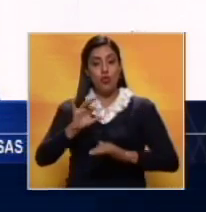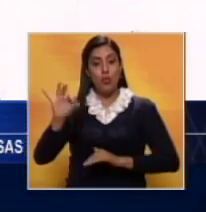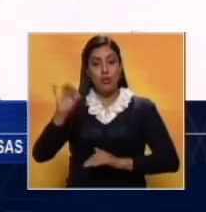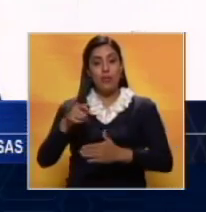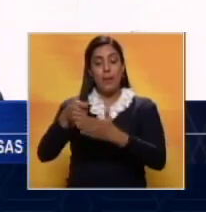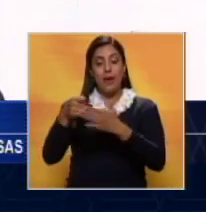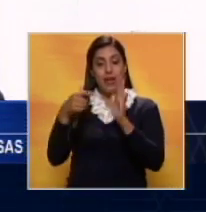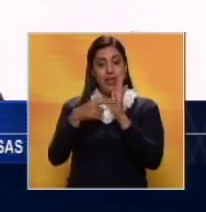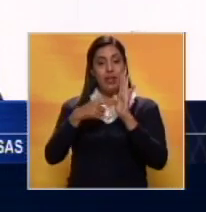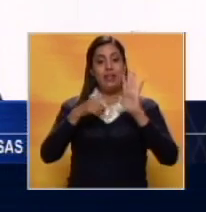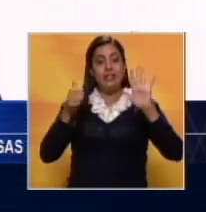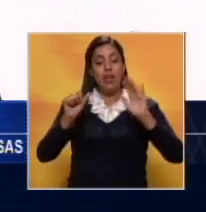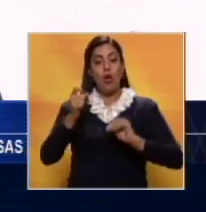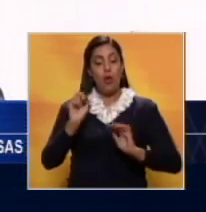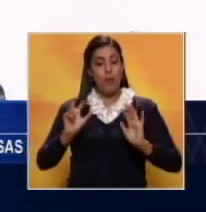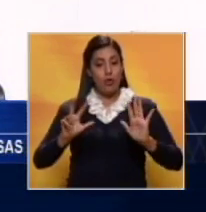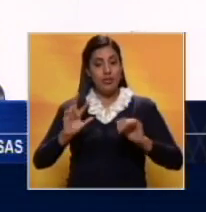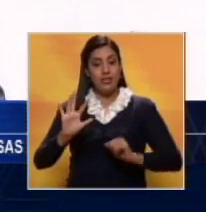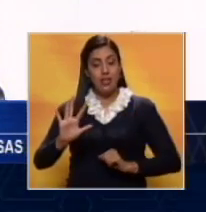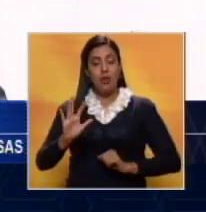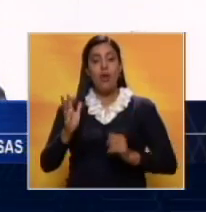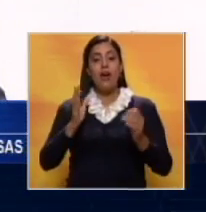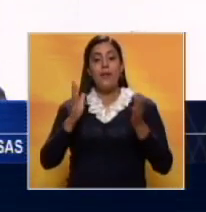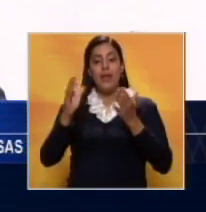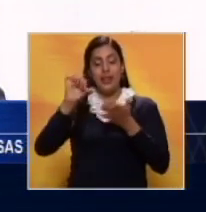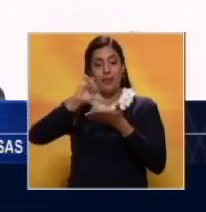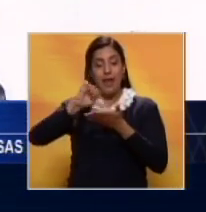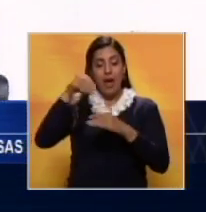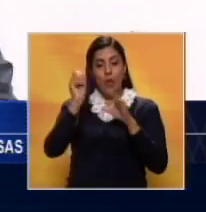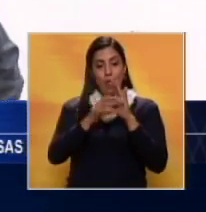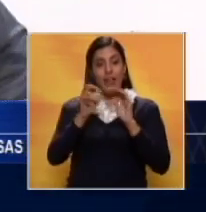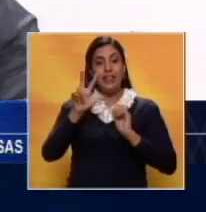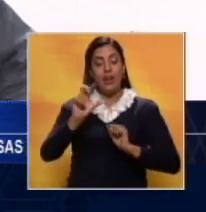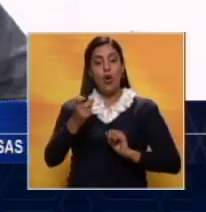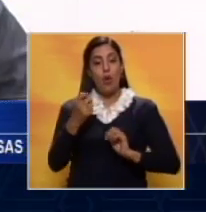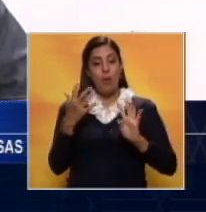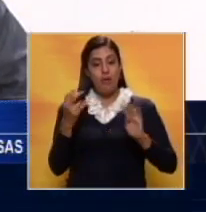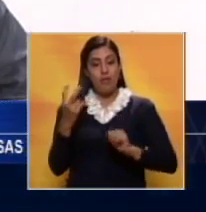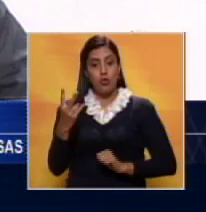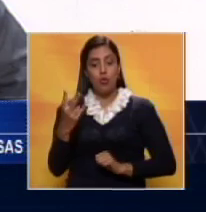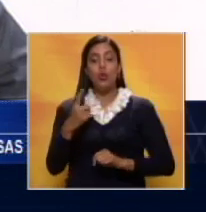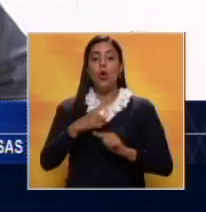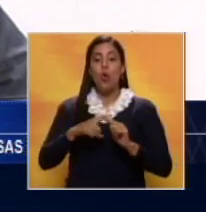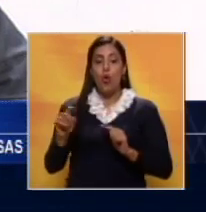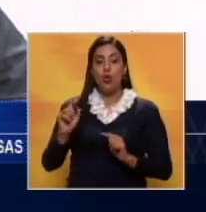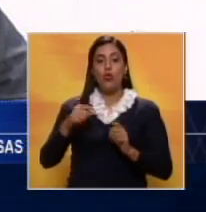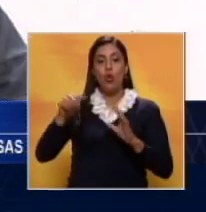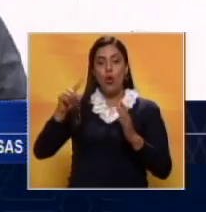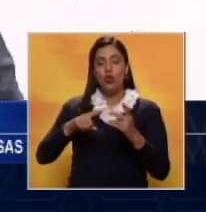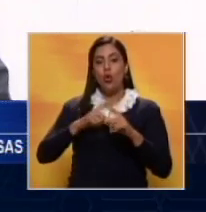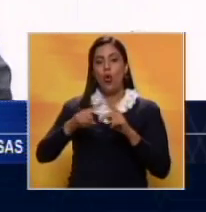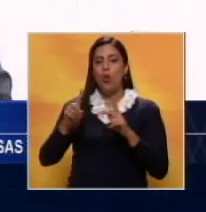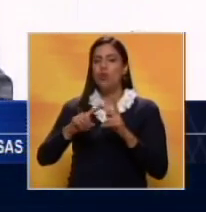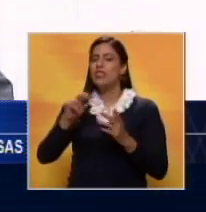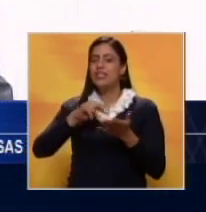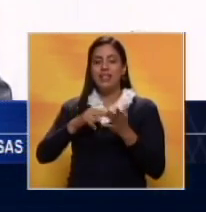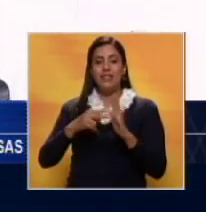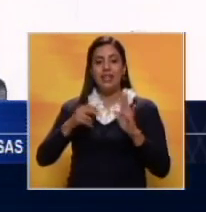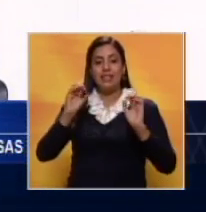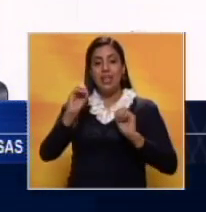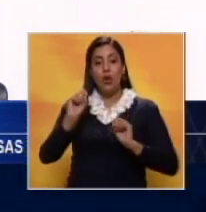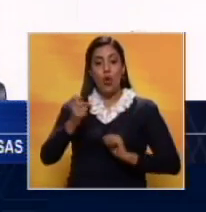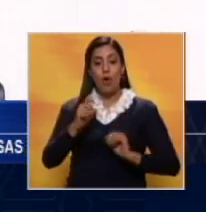pago de deuda 6,85%, los bienes de capital y ahorro un 3,92% y los contratos de servicio y otros están ubicados en